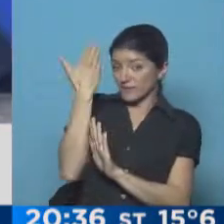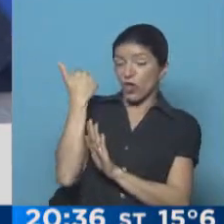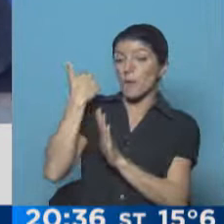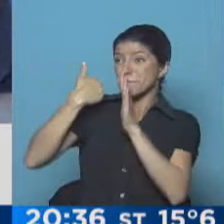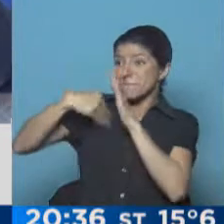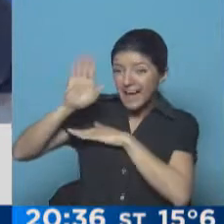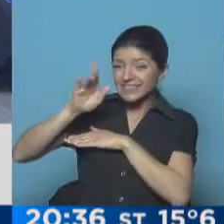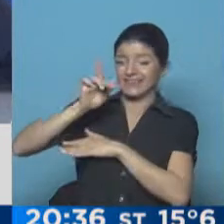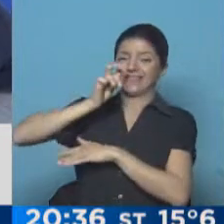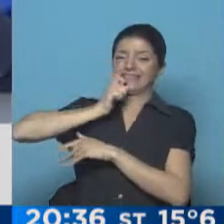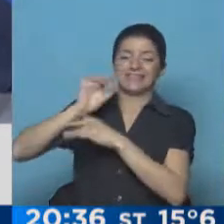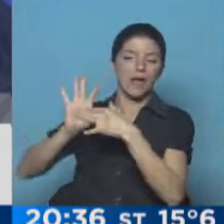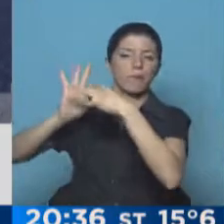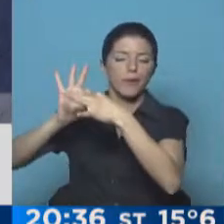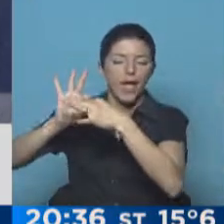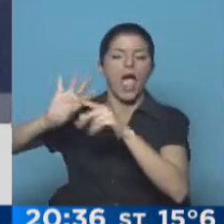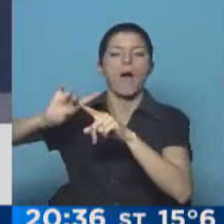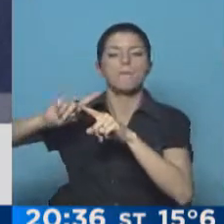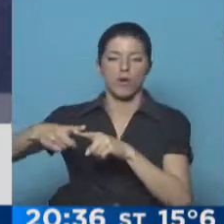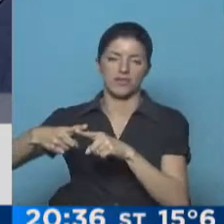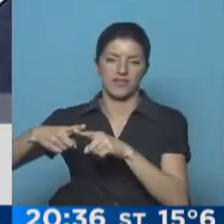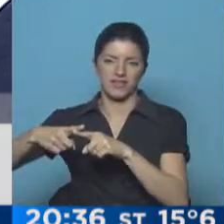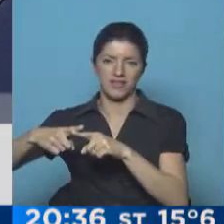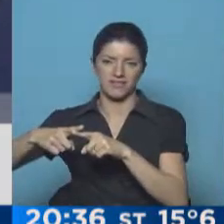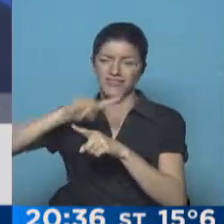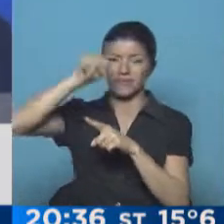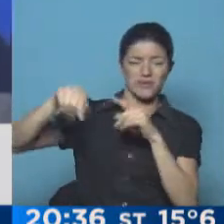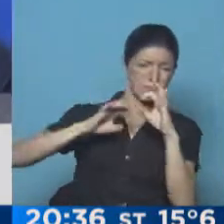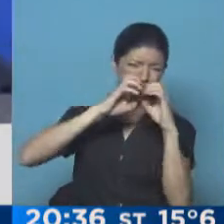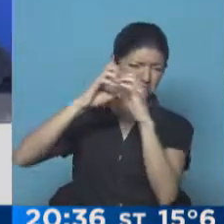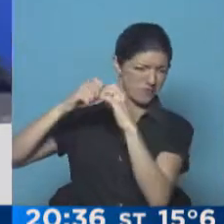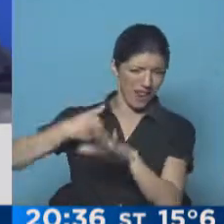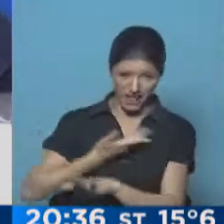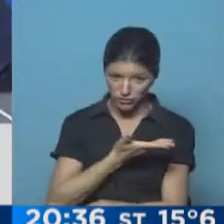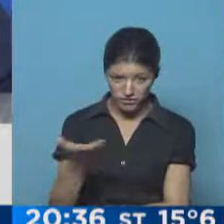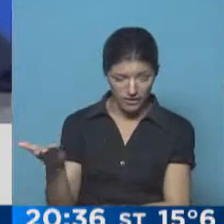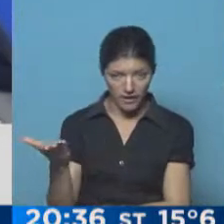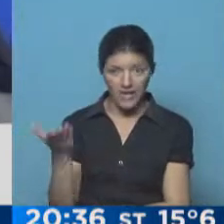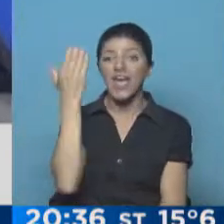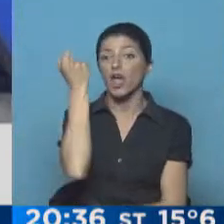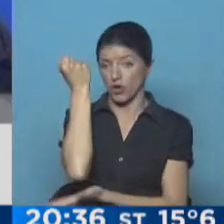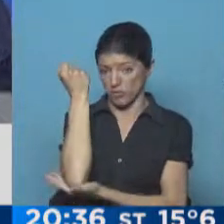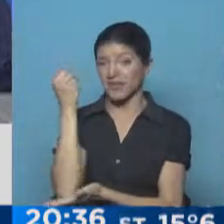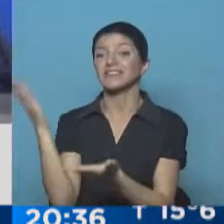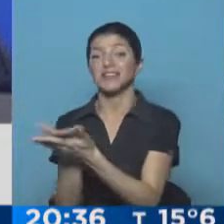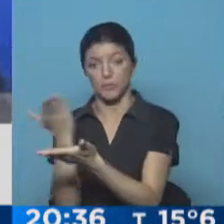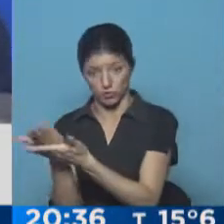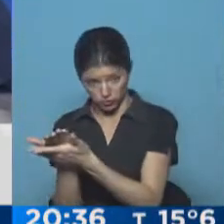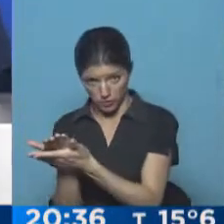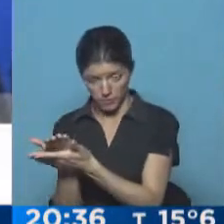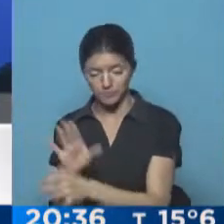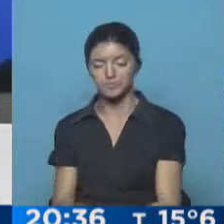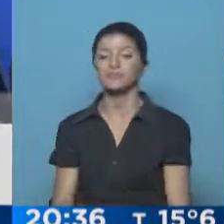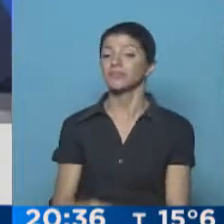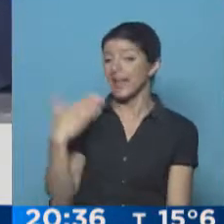mano de políticas que han generado estragos sociales, económicas y productivas, en Argentina y